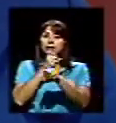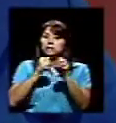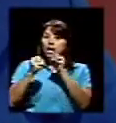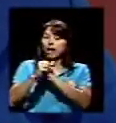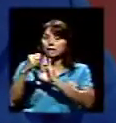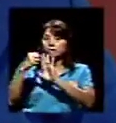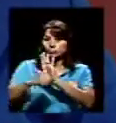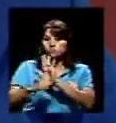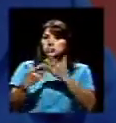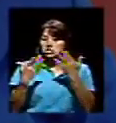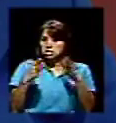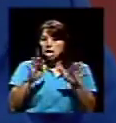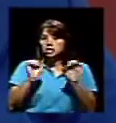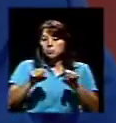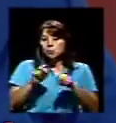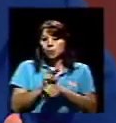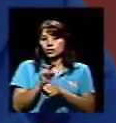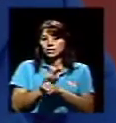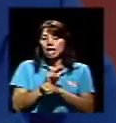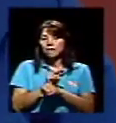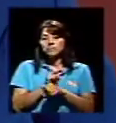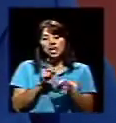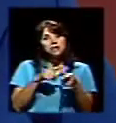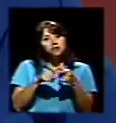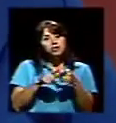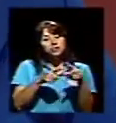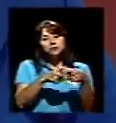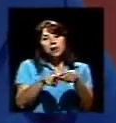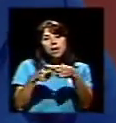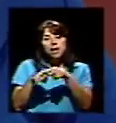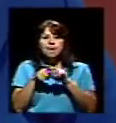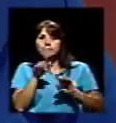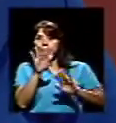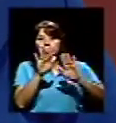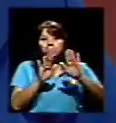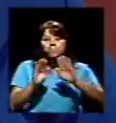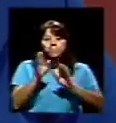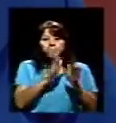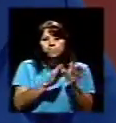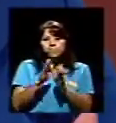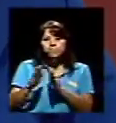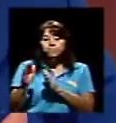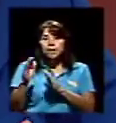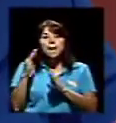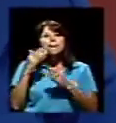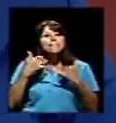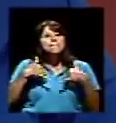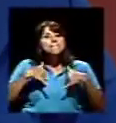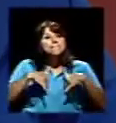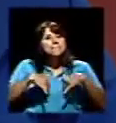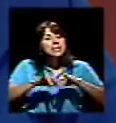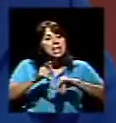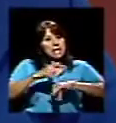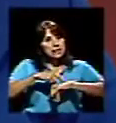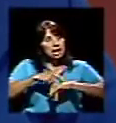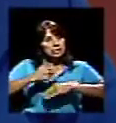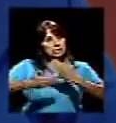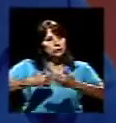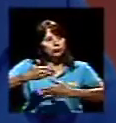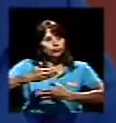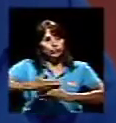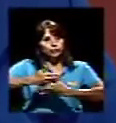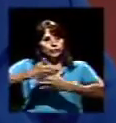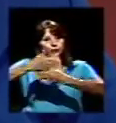habilitados ya, y se hizo todo un remozamiento para brindar la atención mientras se construye el nuevo